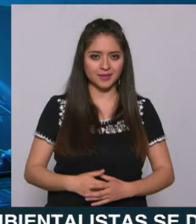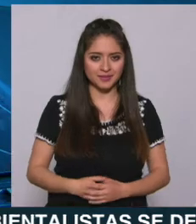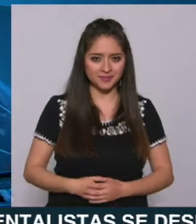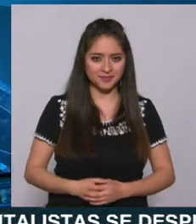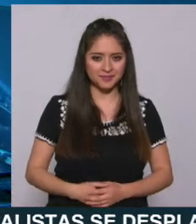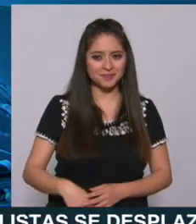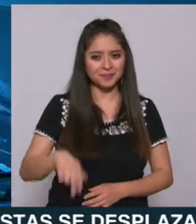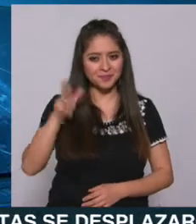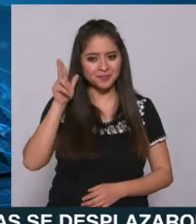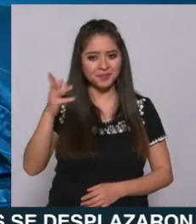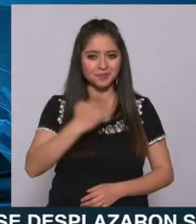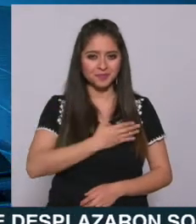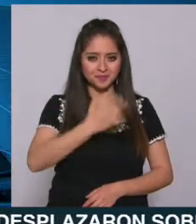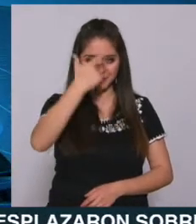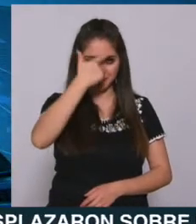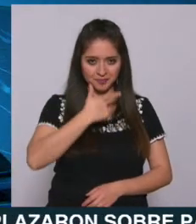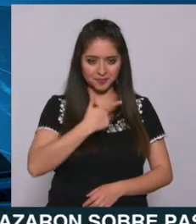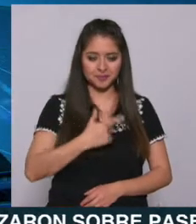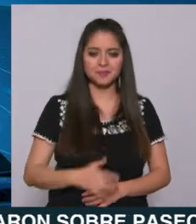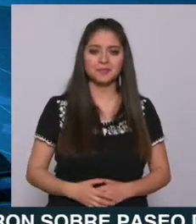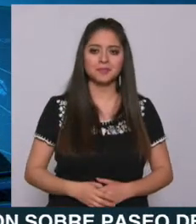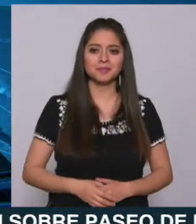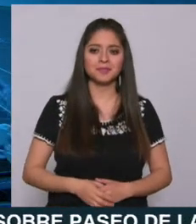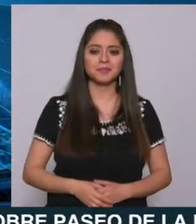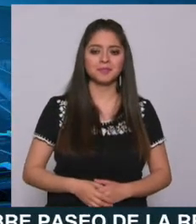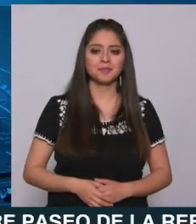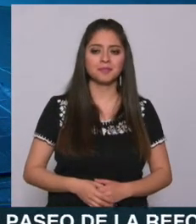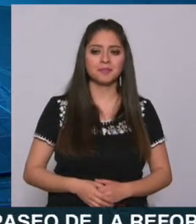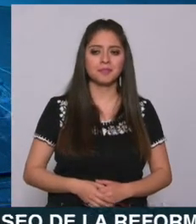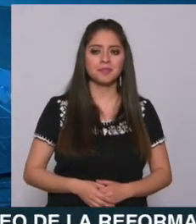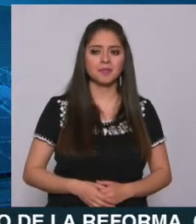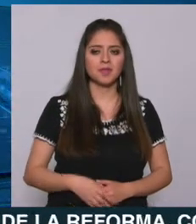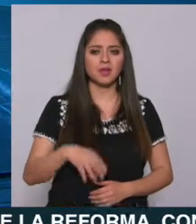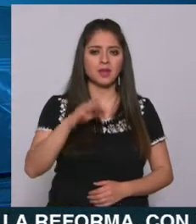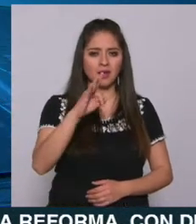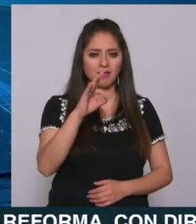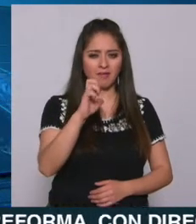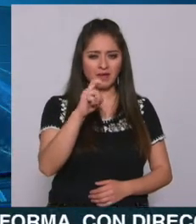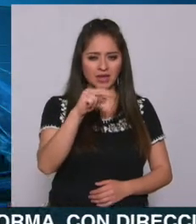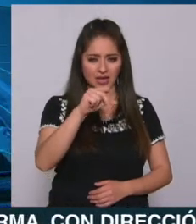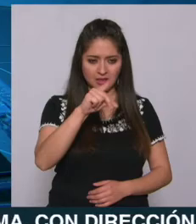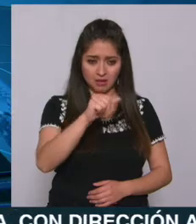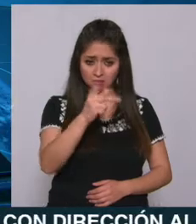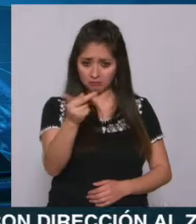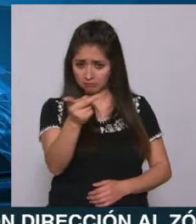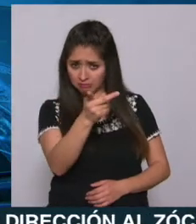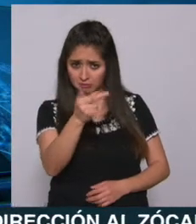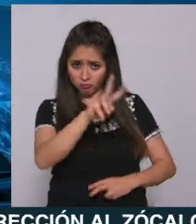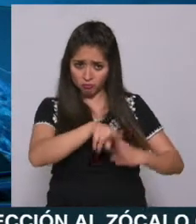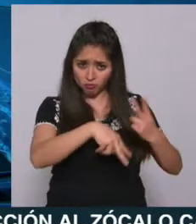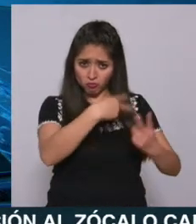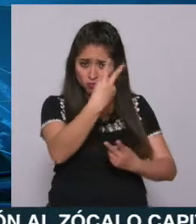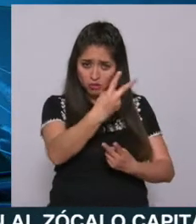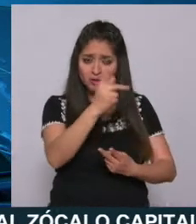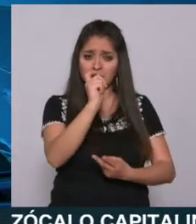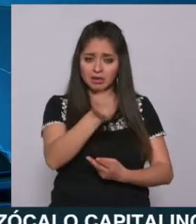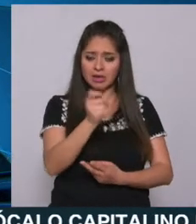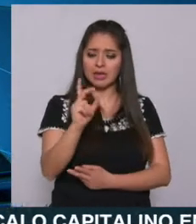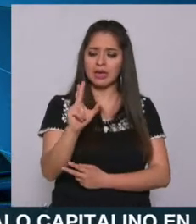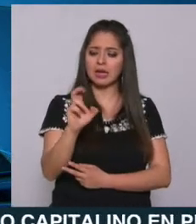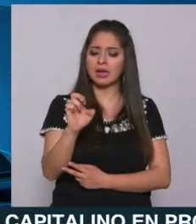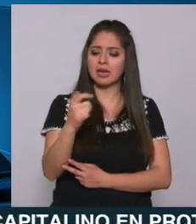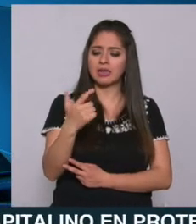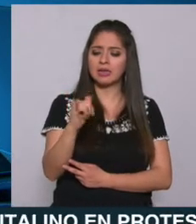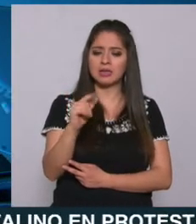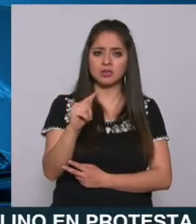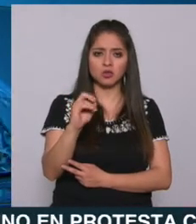noches. Fernanda, me parece que han acudido, Manuel y tú, al registro civil a